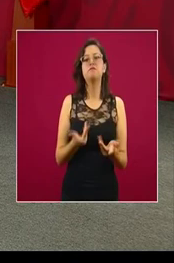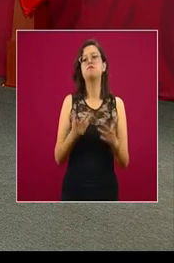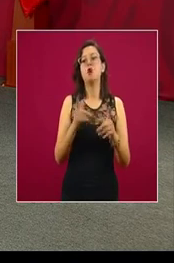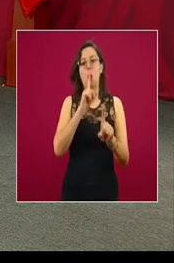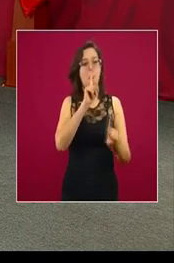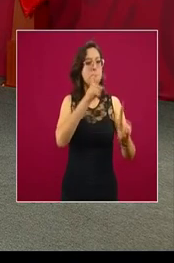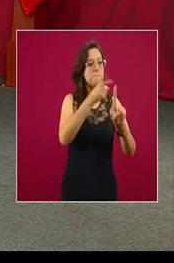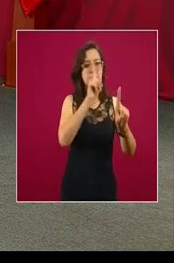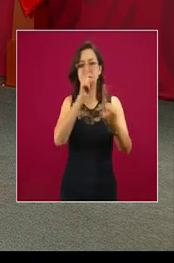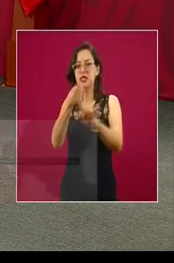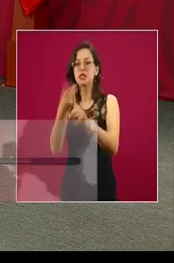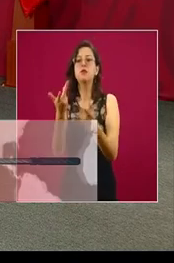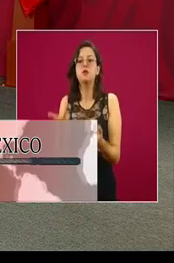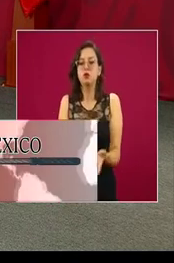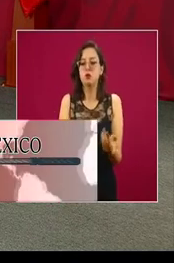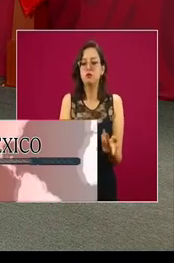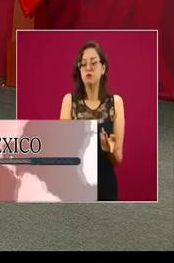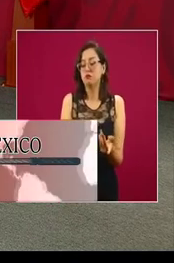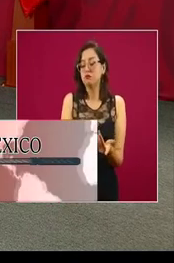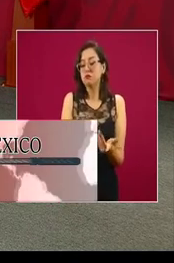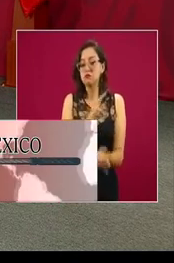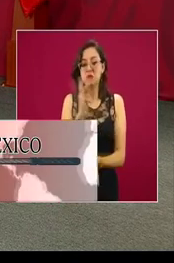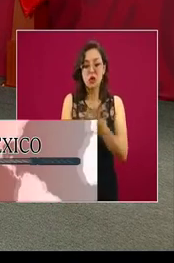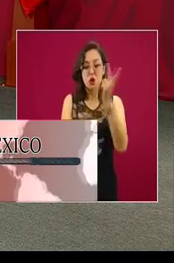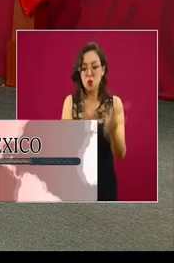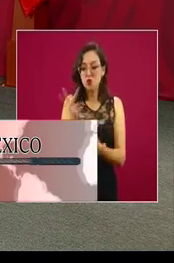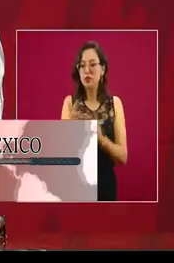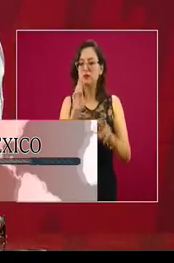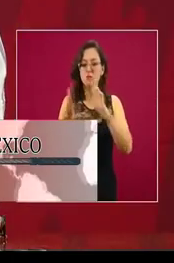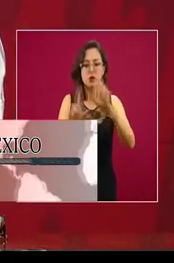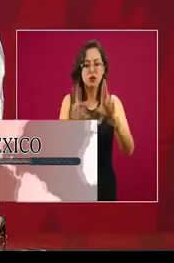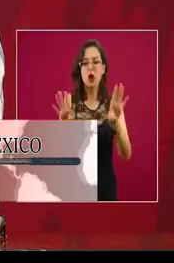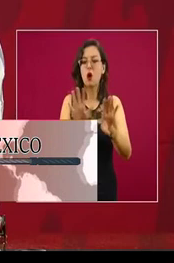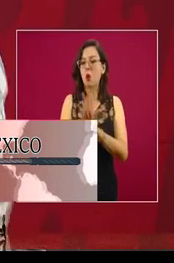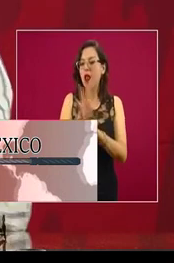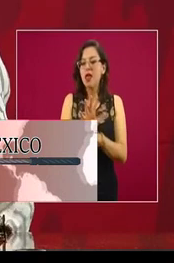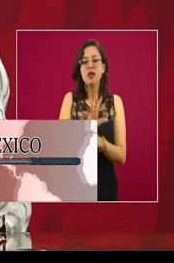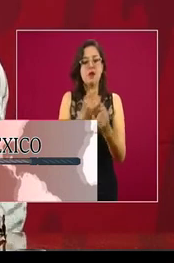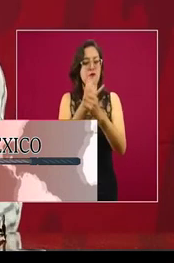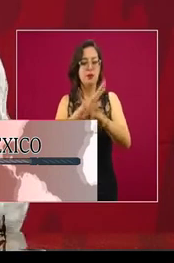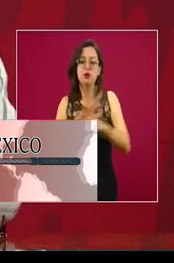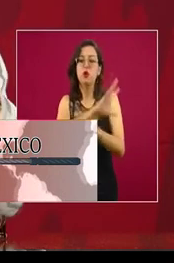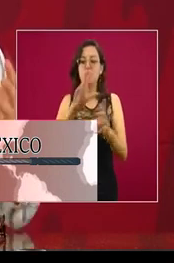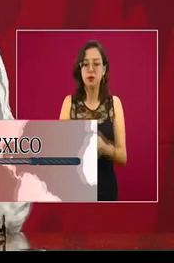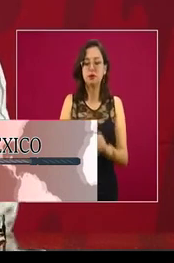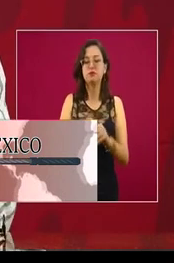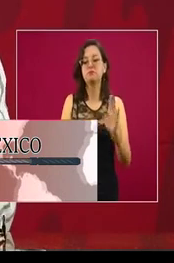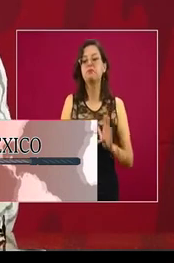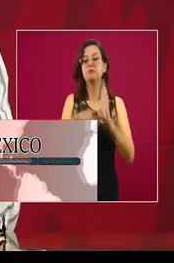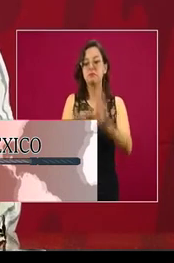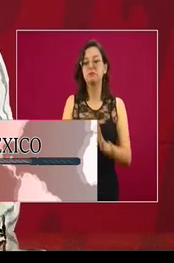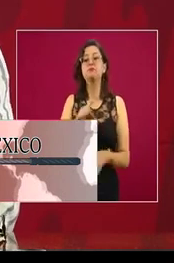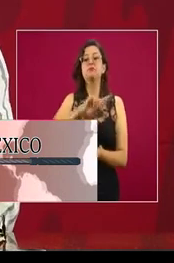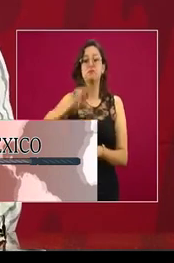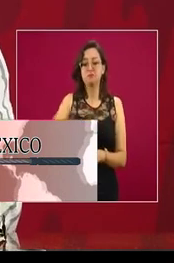los objetivos que pretende cumplir, las preguntas que pretende resolver, todo eso. Entonces lo vamos a presentar y luego abrimos